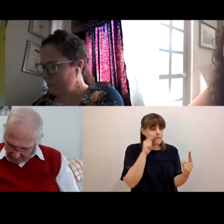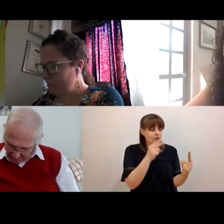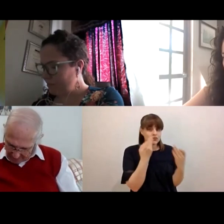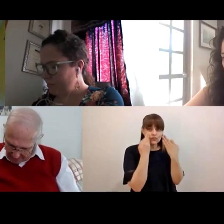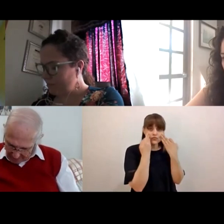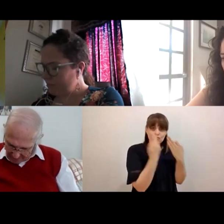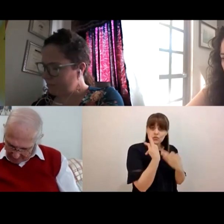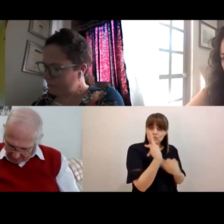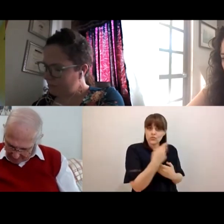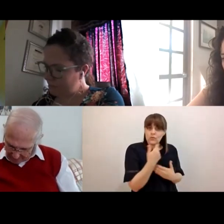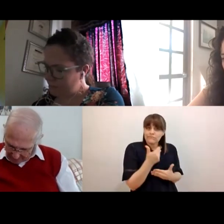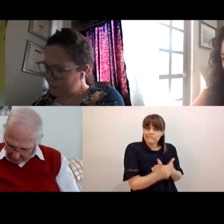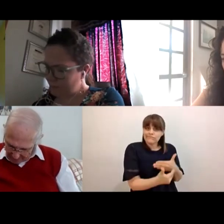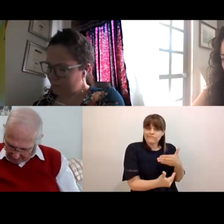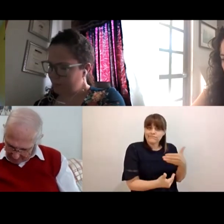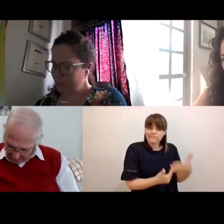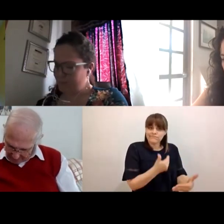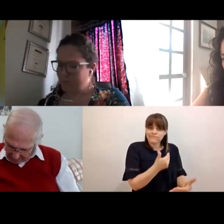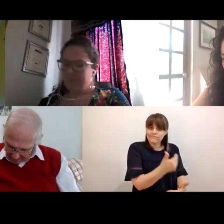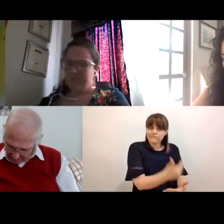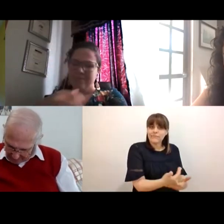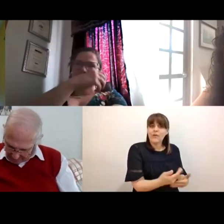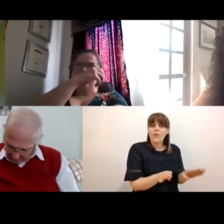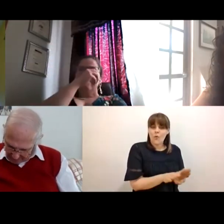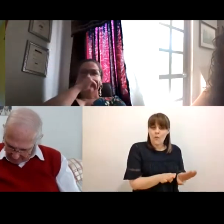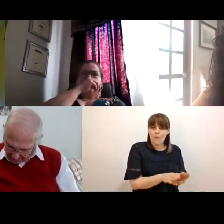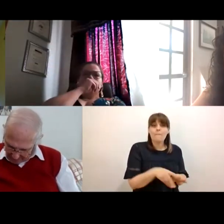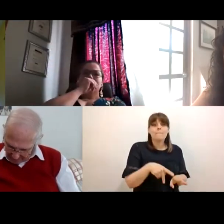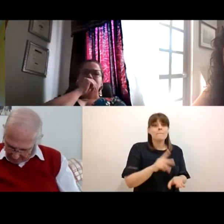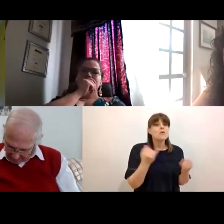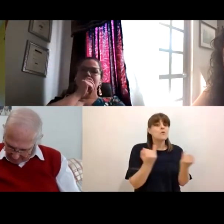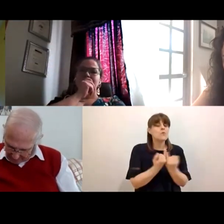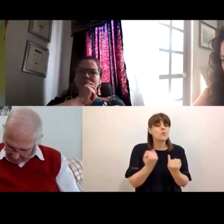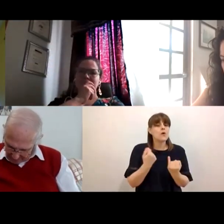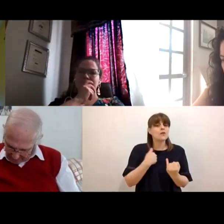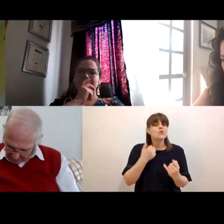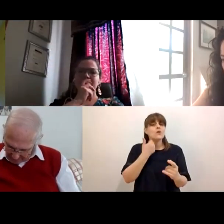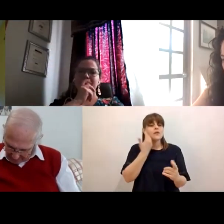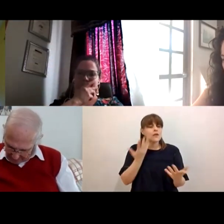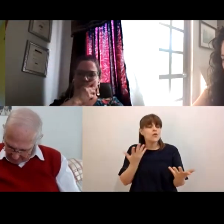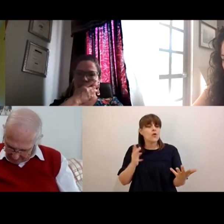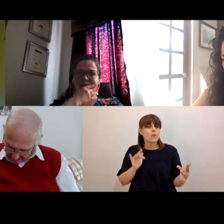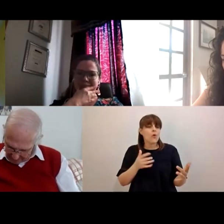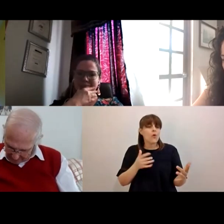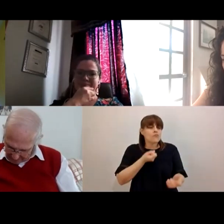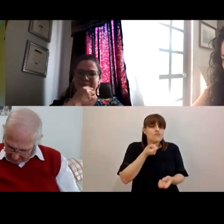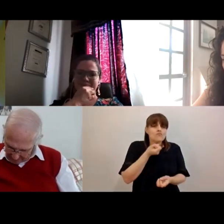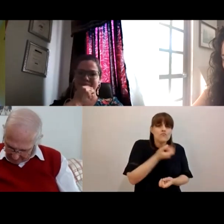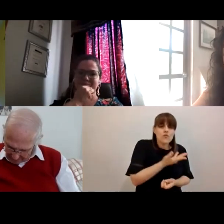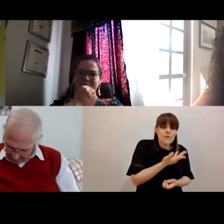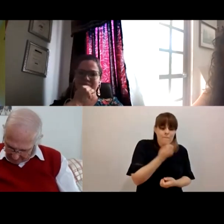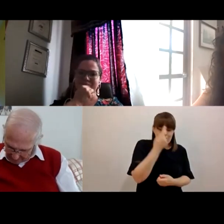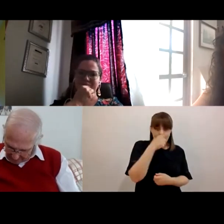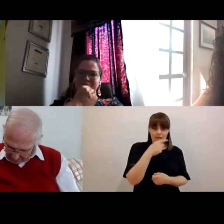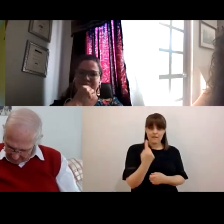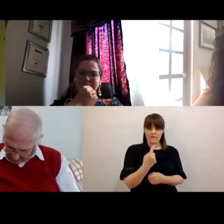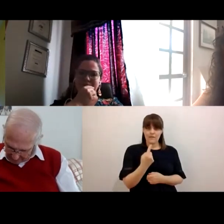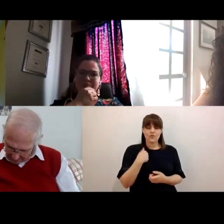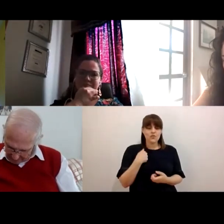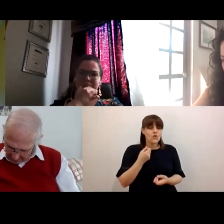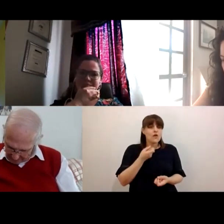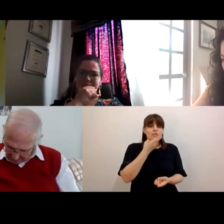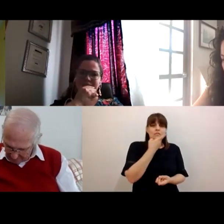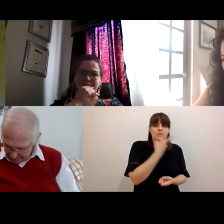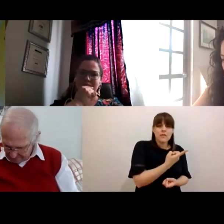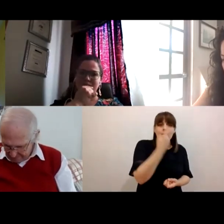niño y esa niña pero también tengo que preguntarme para qué quiero intervenir en dónde estoy interviniendo cuáles son los aspectos de